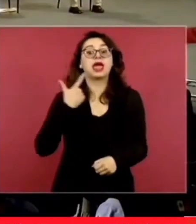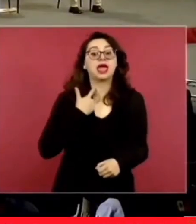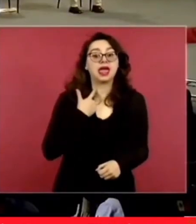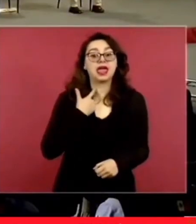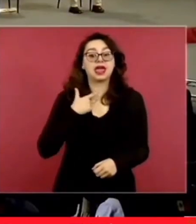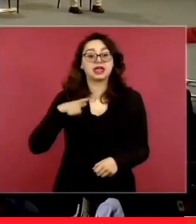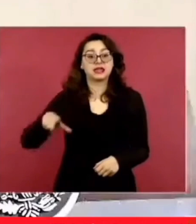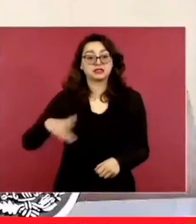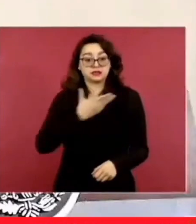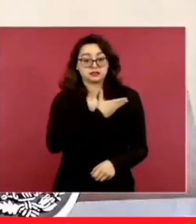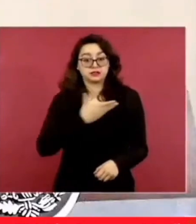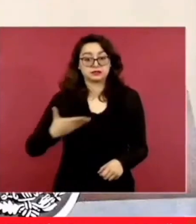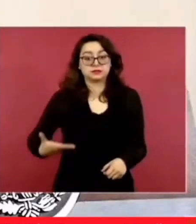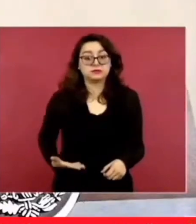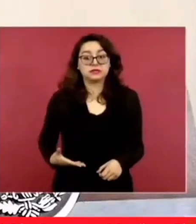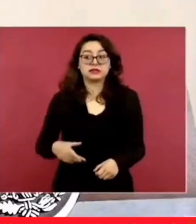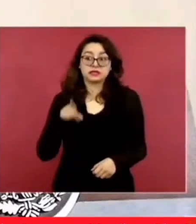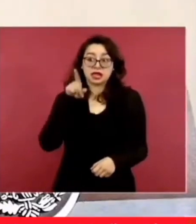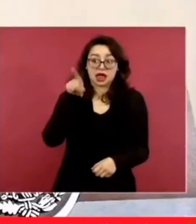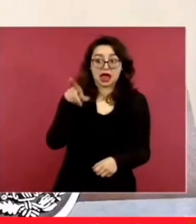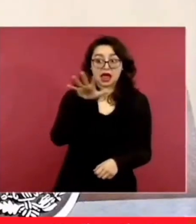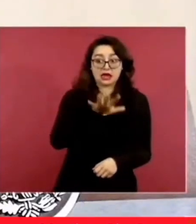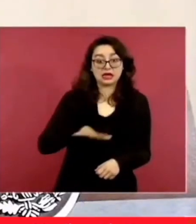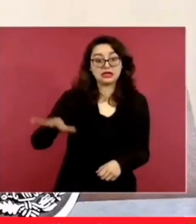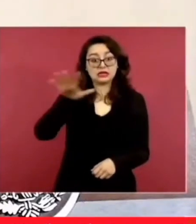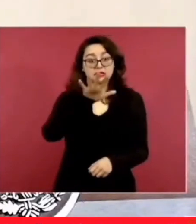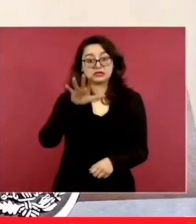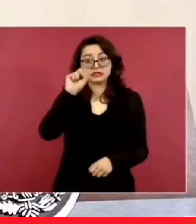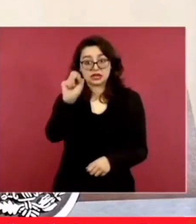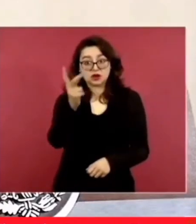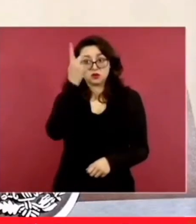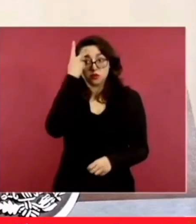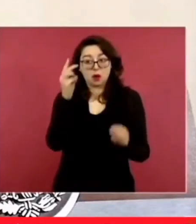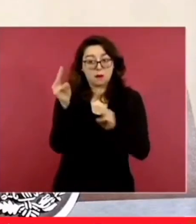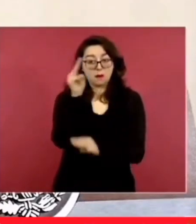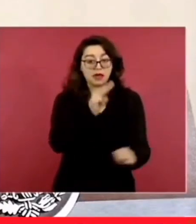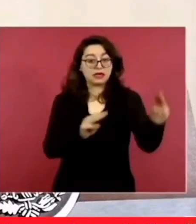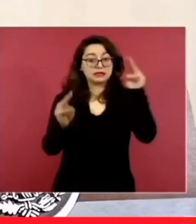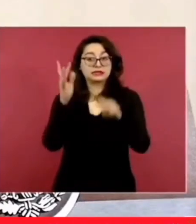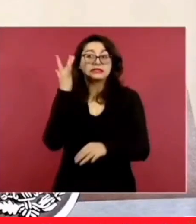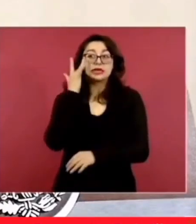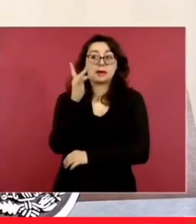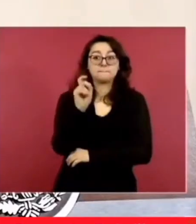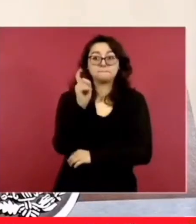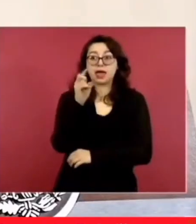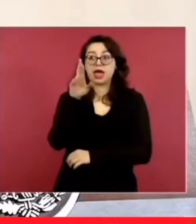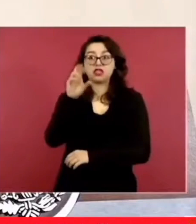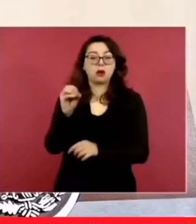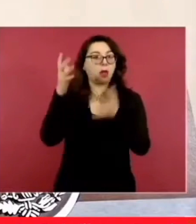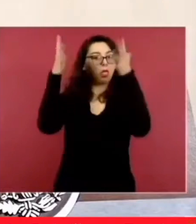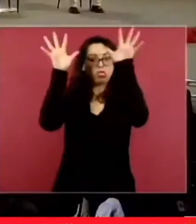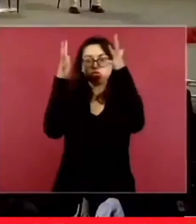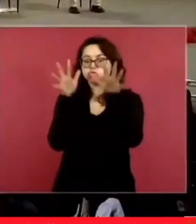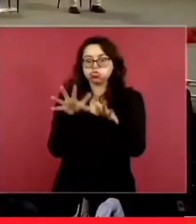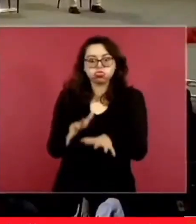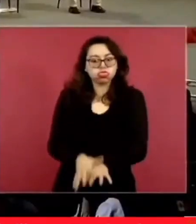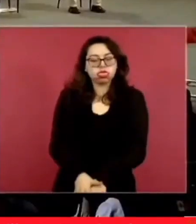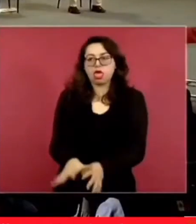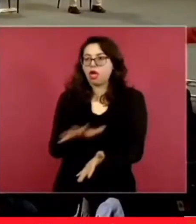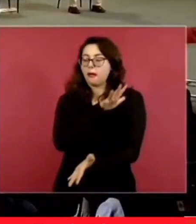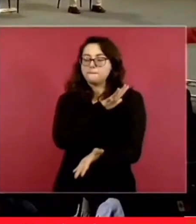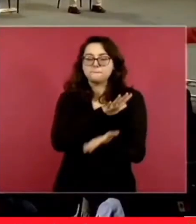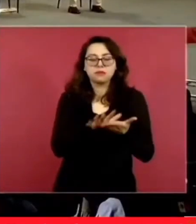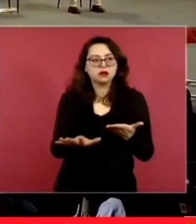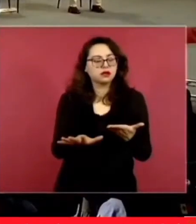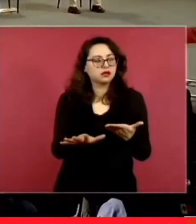Cerro San Pedro era un símbolo justo del estado de San Luis Potosí. Entonces, por eso era importante esta área natural